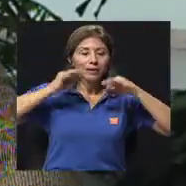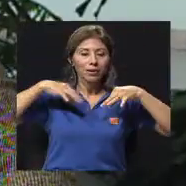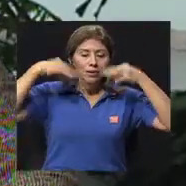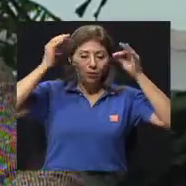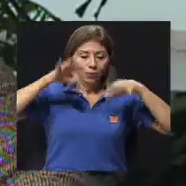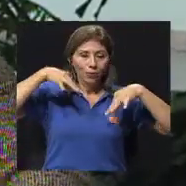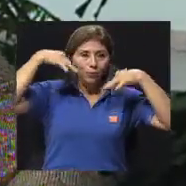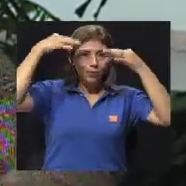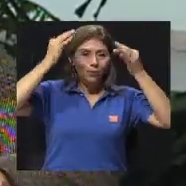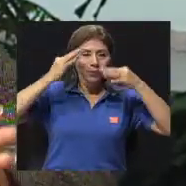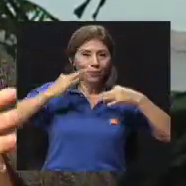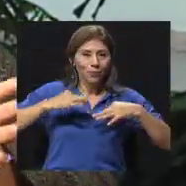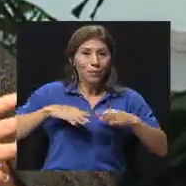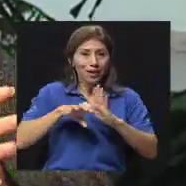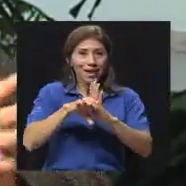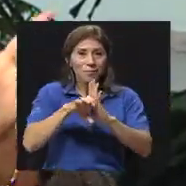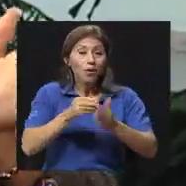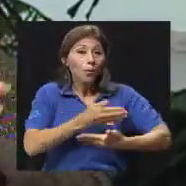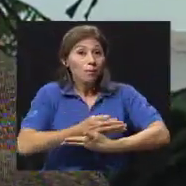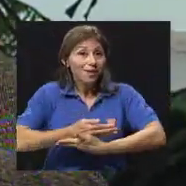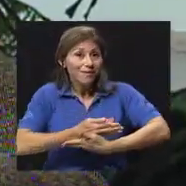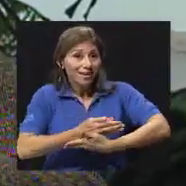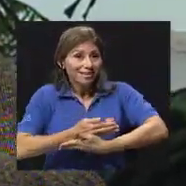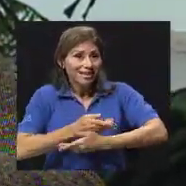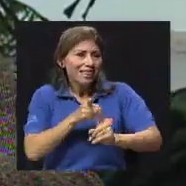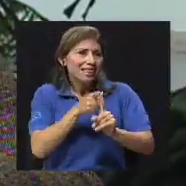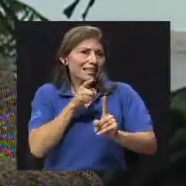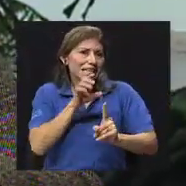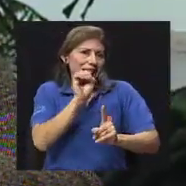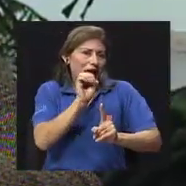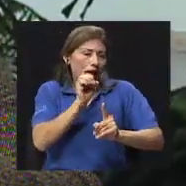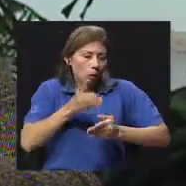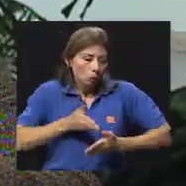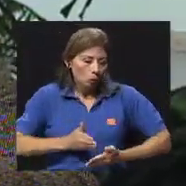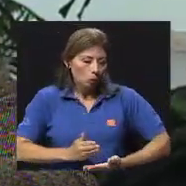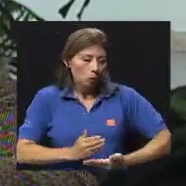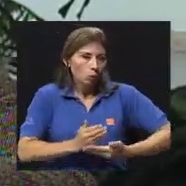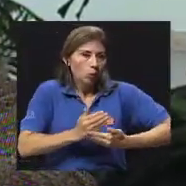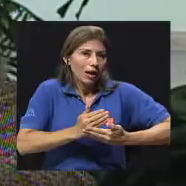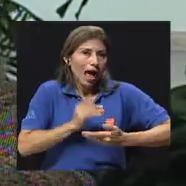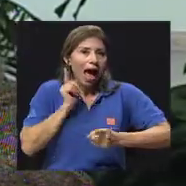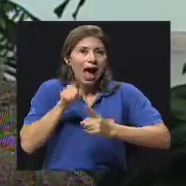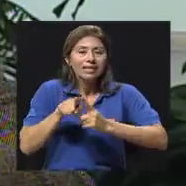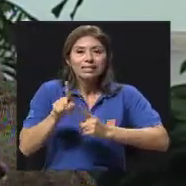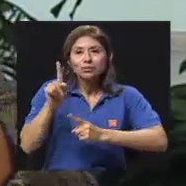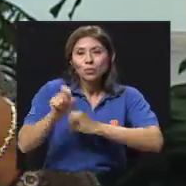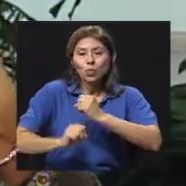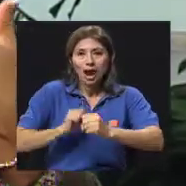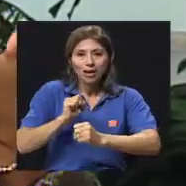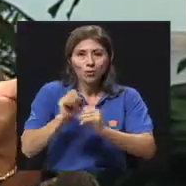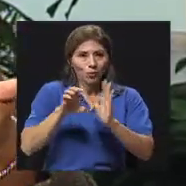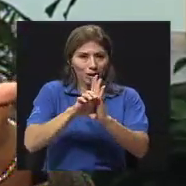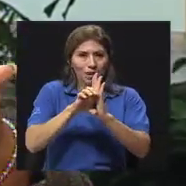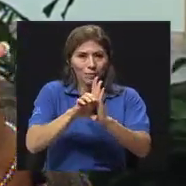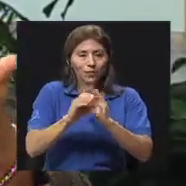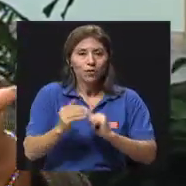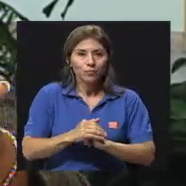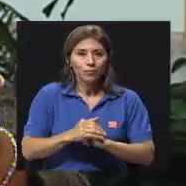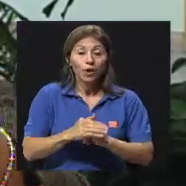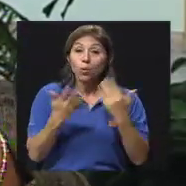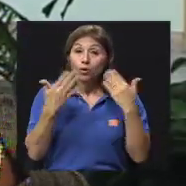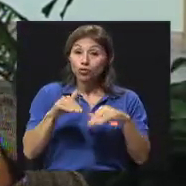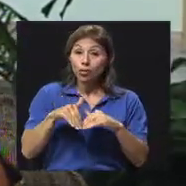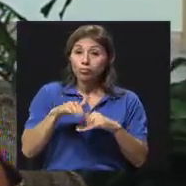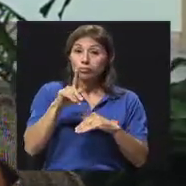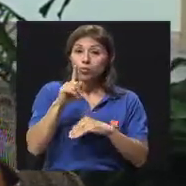seda, por ejemplo. Bebés pequeñitos, estamos hablando de 0 años a 1 año, por ejemplo. Cuando tiene unas edades superior